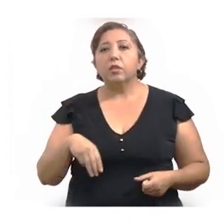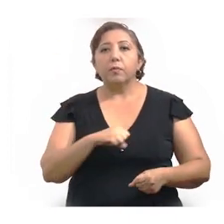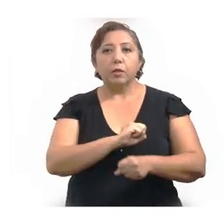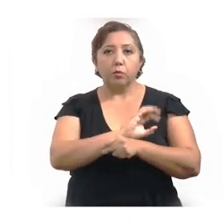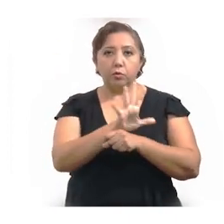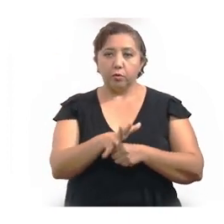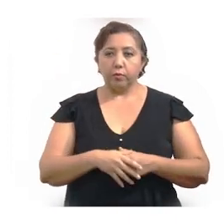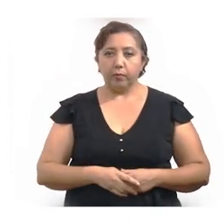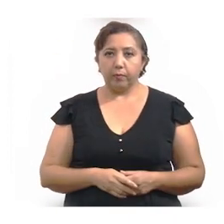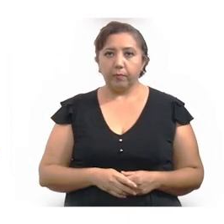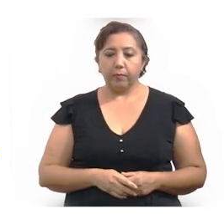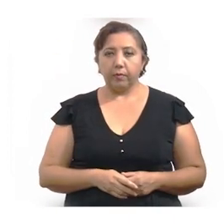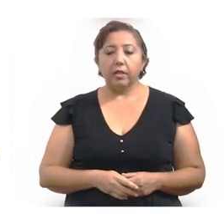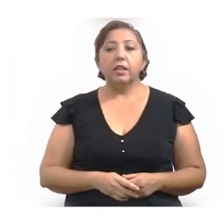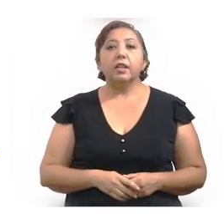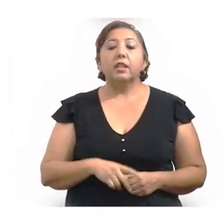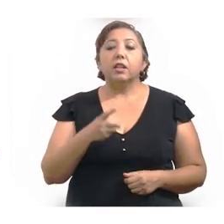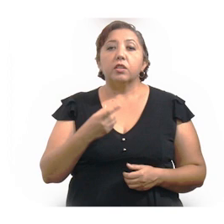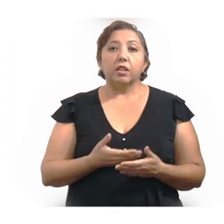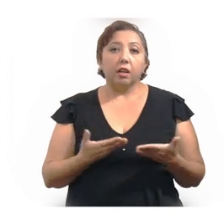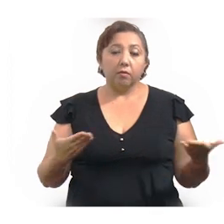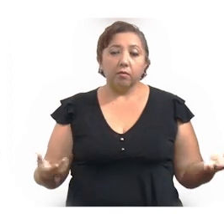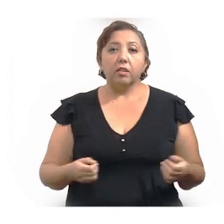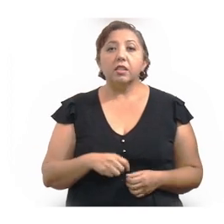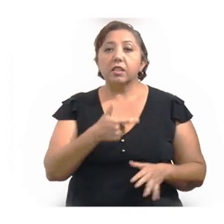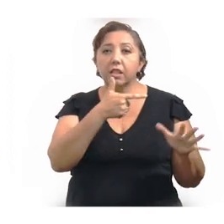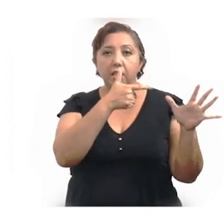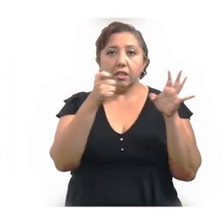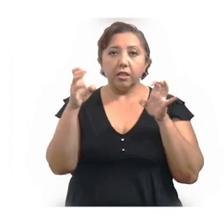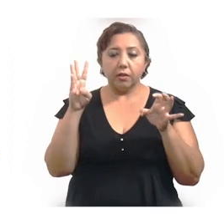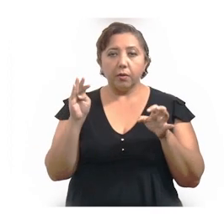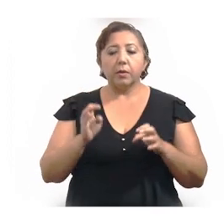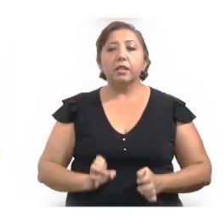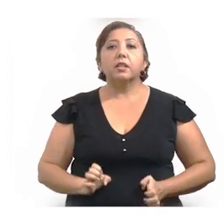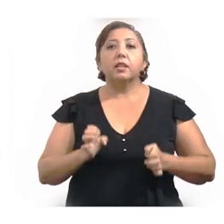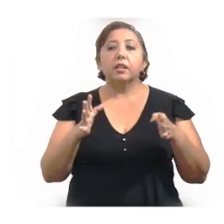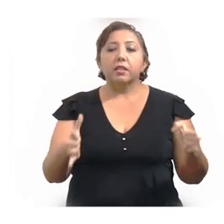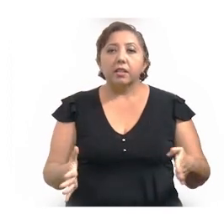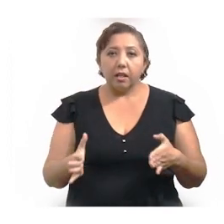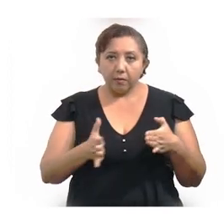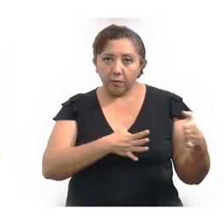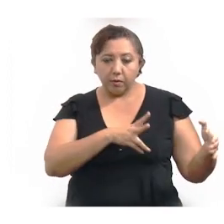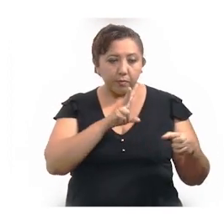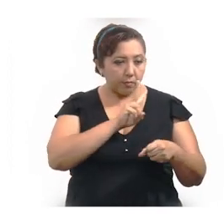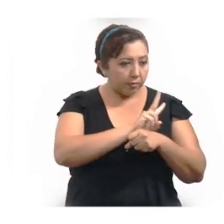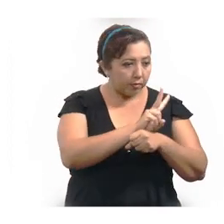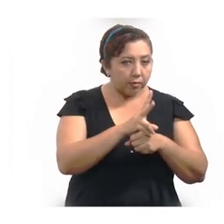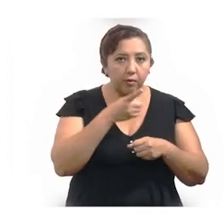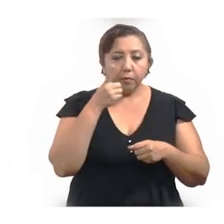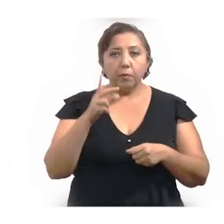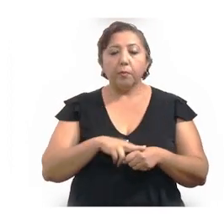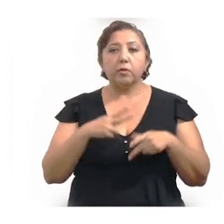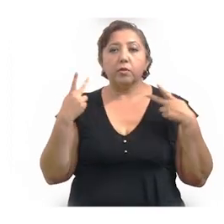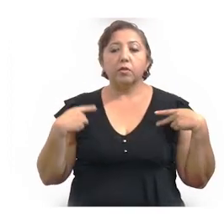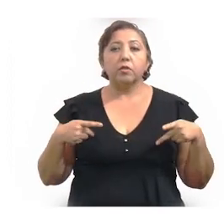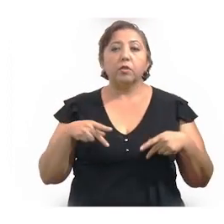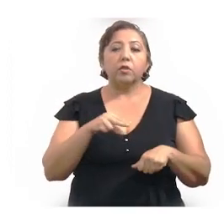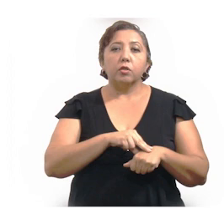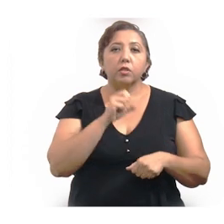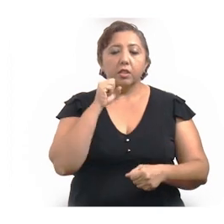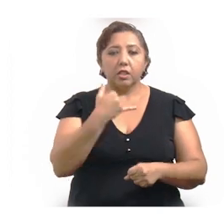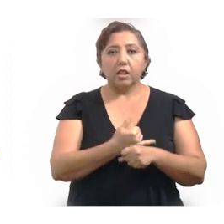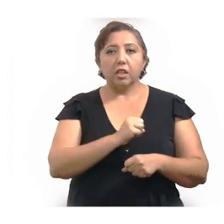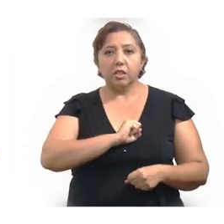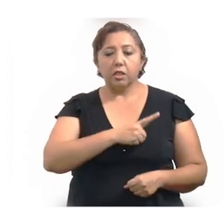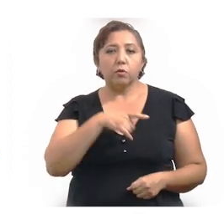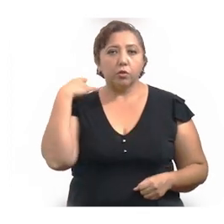del coronavirus. De los casos activos, 790 están estables, aislados y monitoreados constantemente por personal médico de